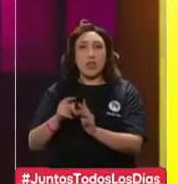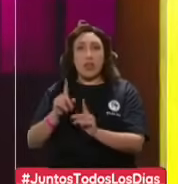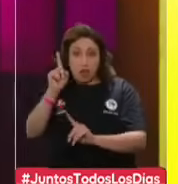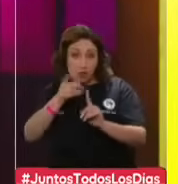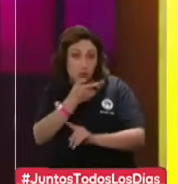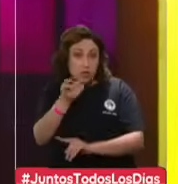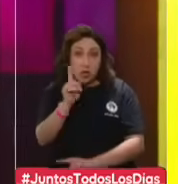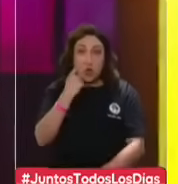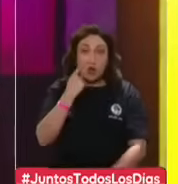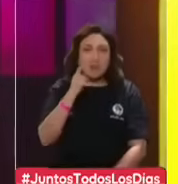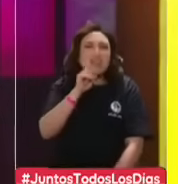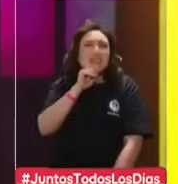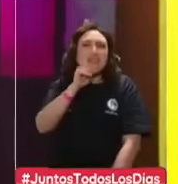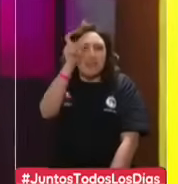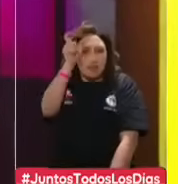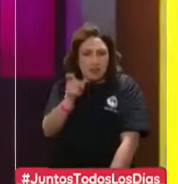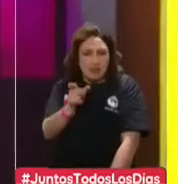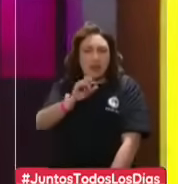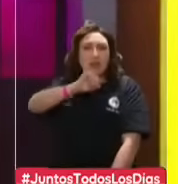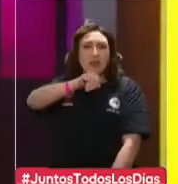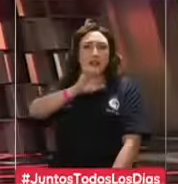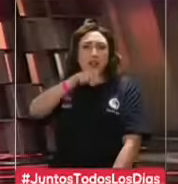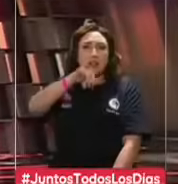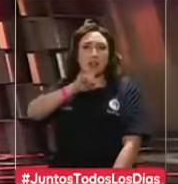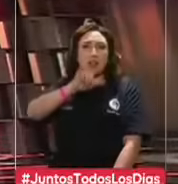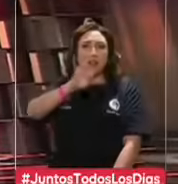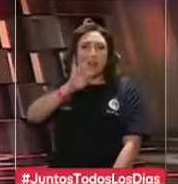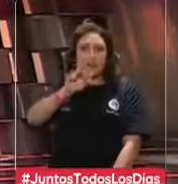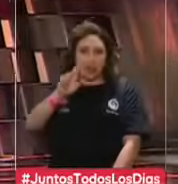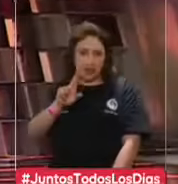conocen. ¿Quién es? Jennifer Adaros. Vamos a ver.